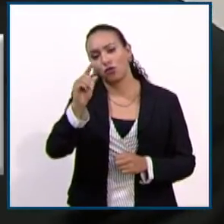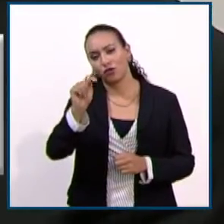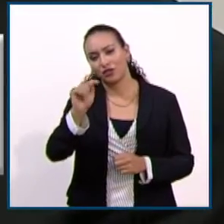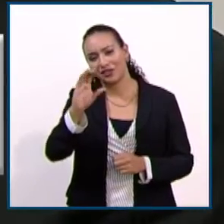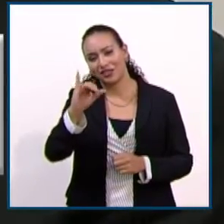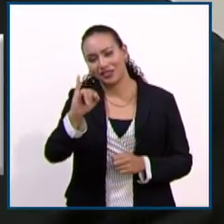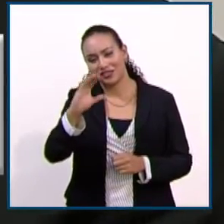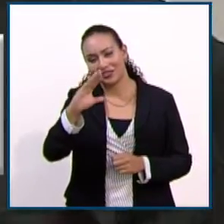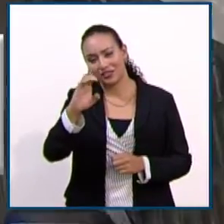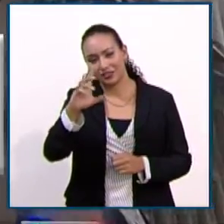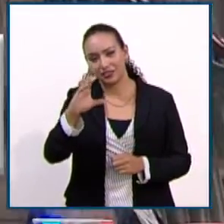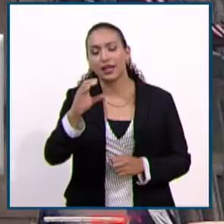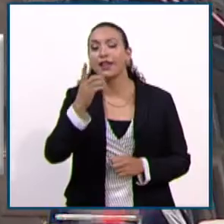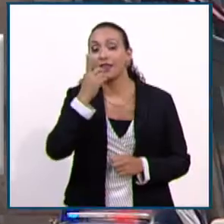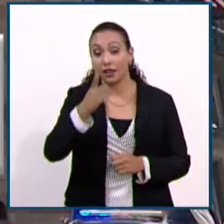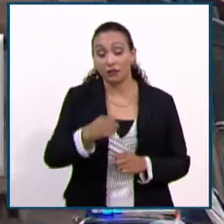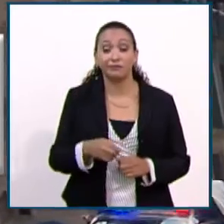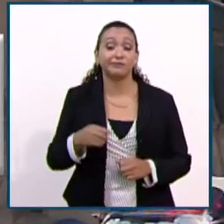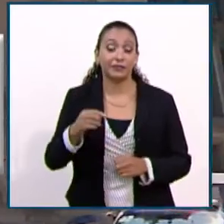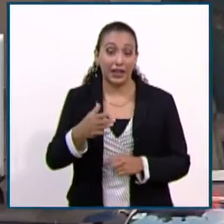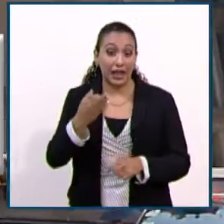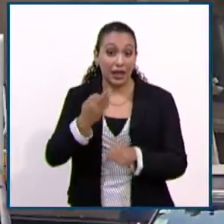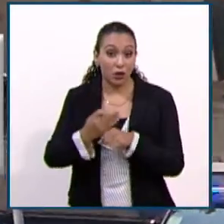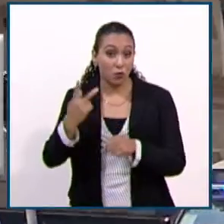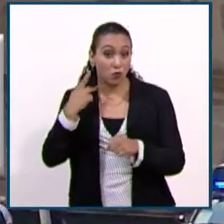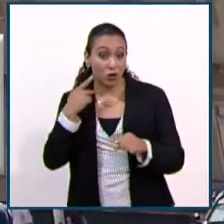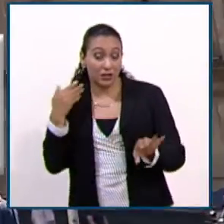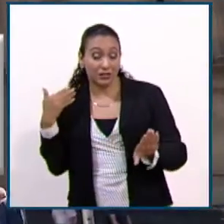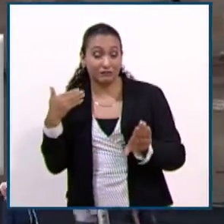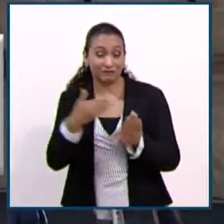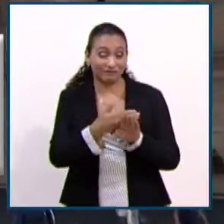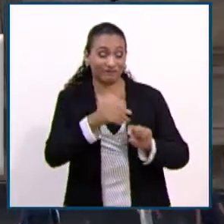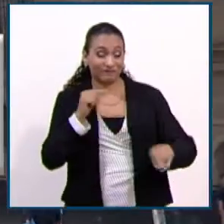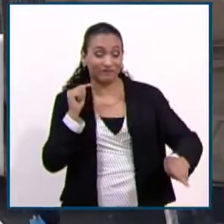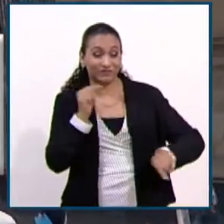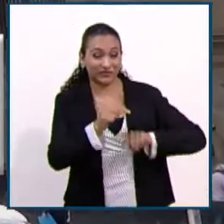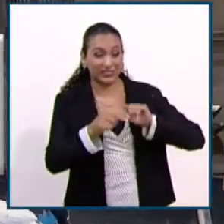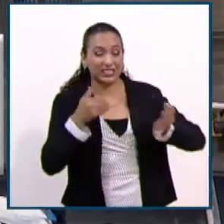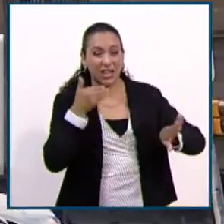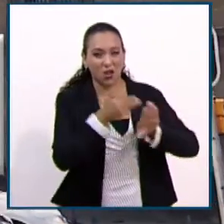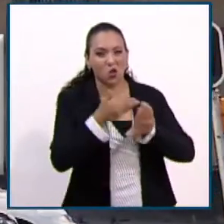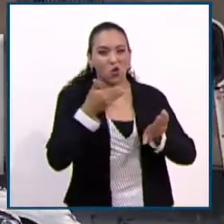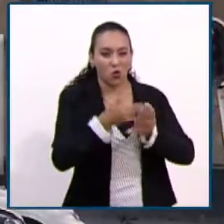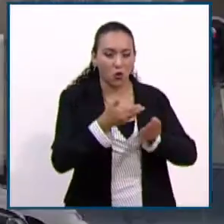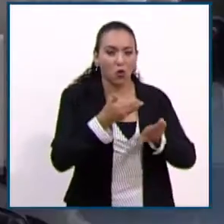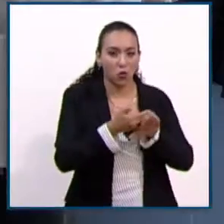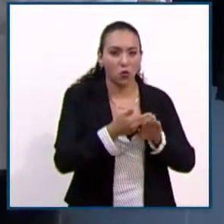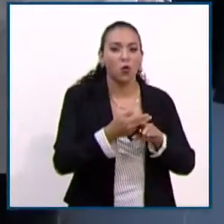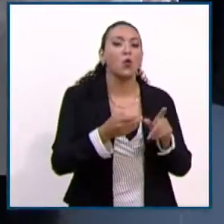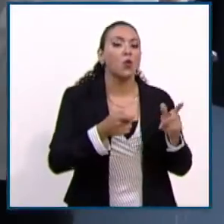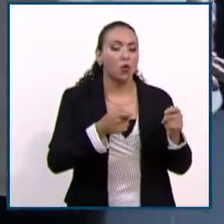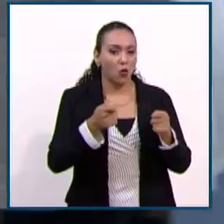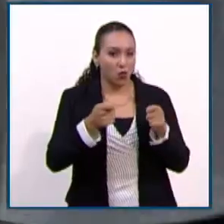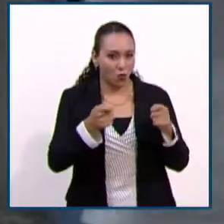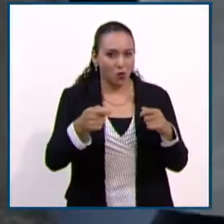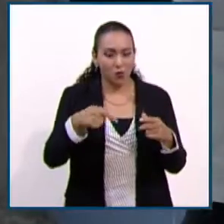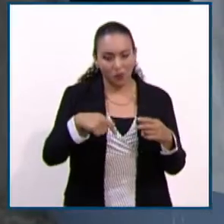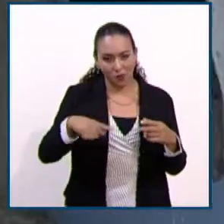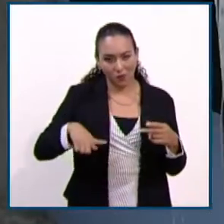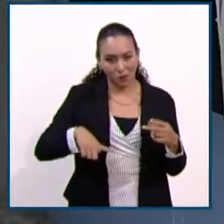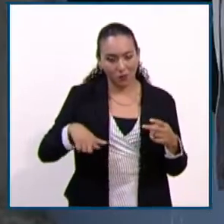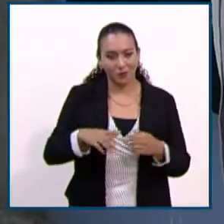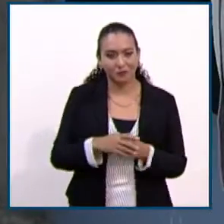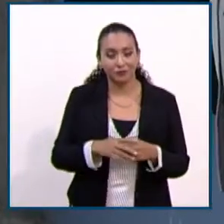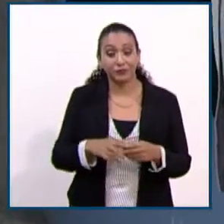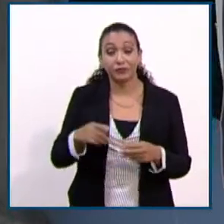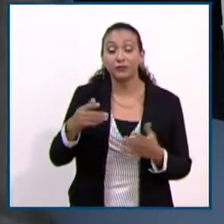los constantes ataques del poder político contra los órganos del Poder Judicial de la Federación no son exclusivos